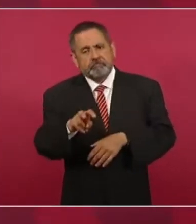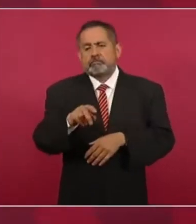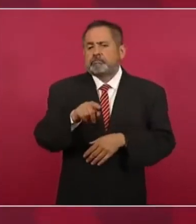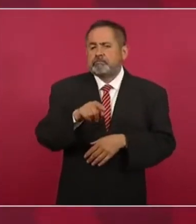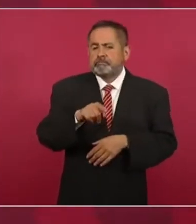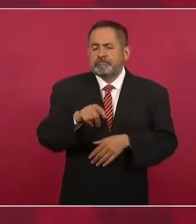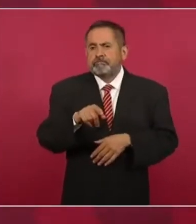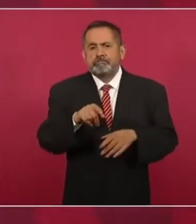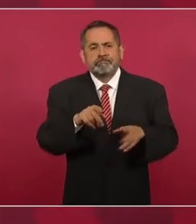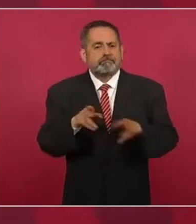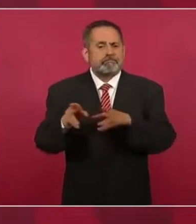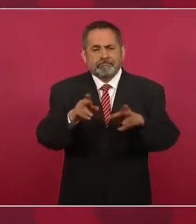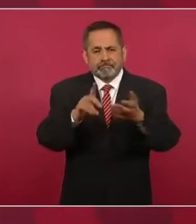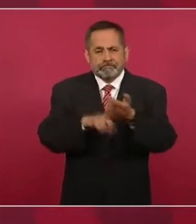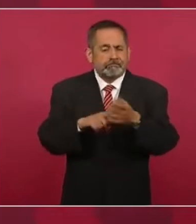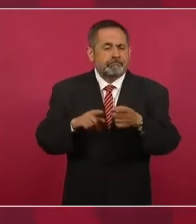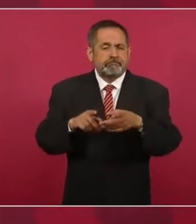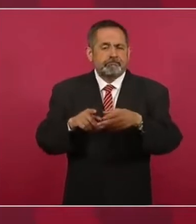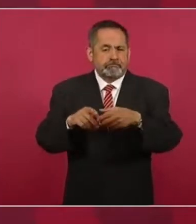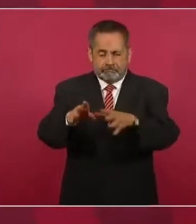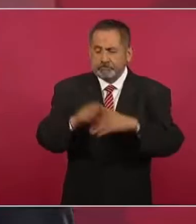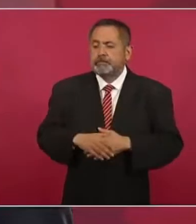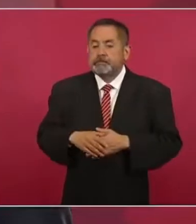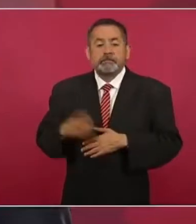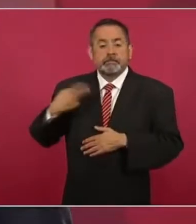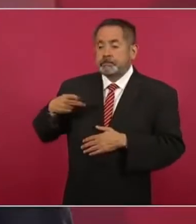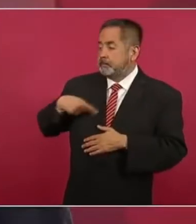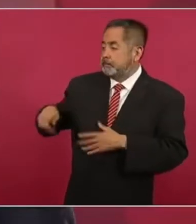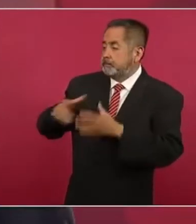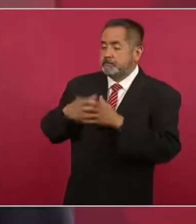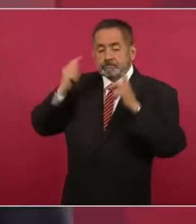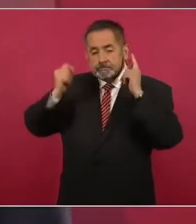para que la gente pueda verlos